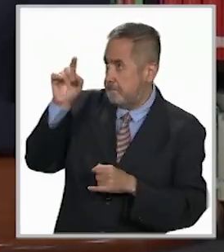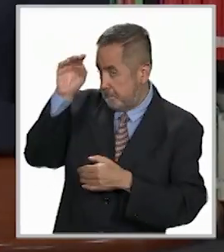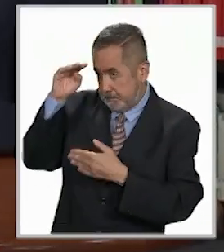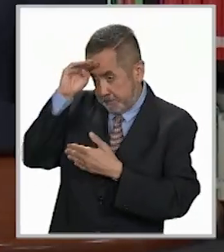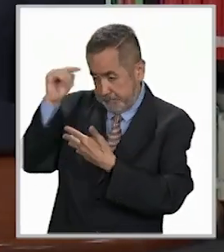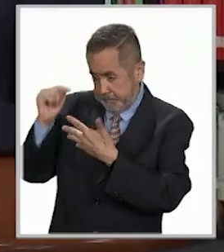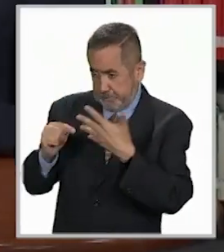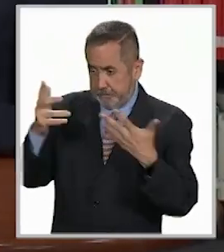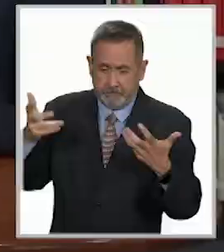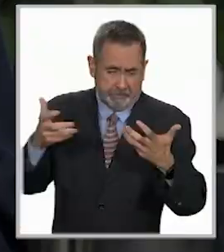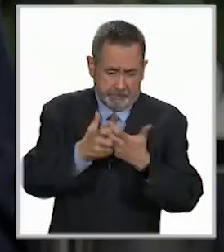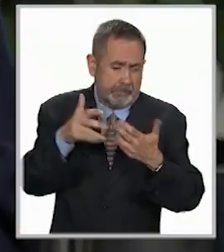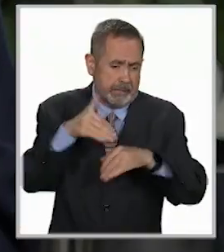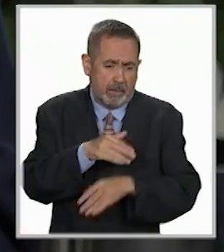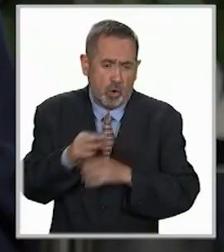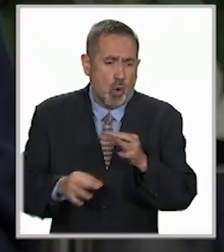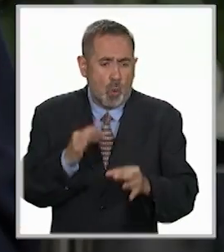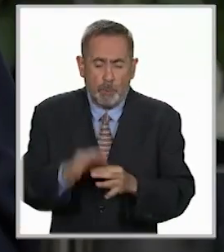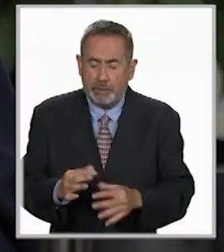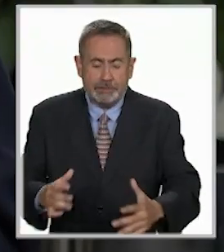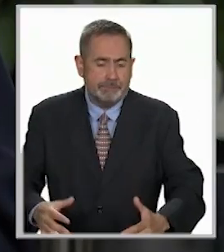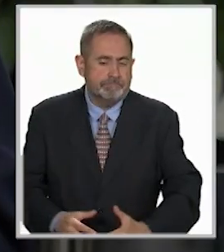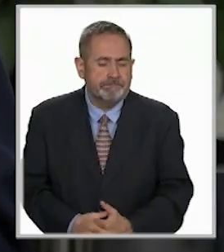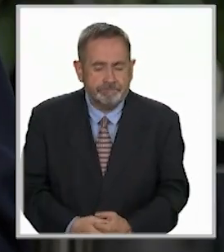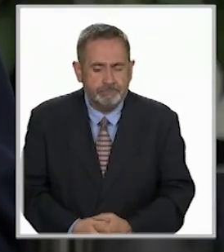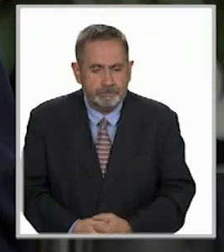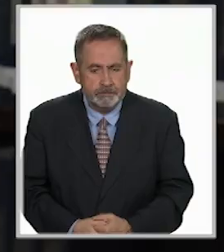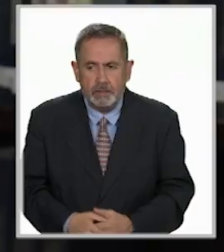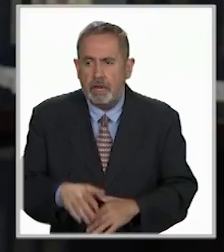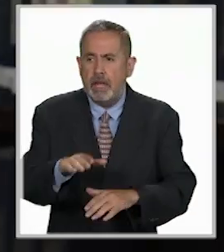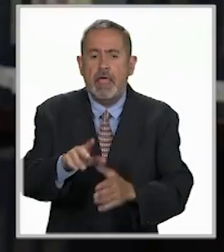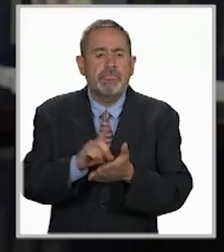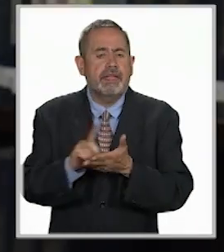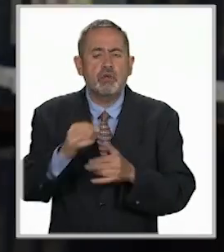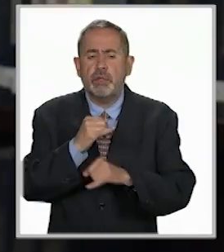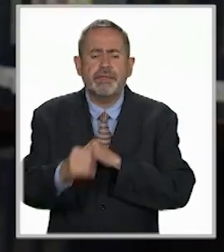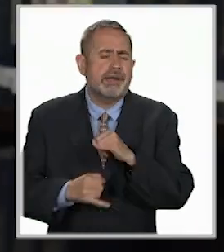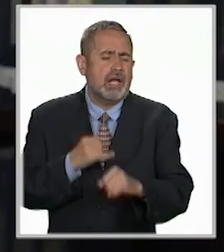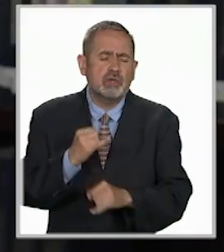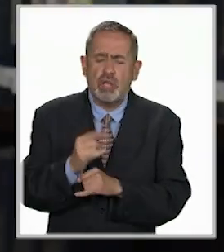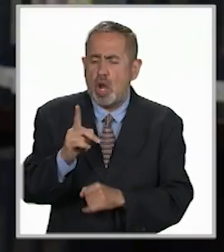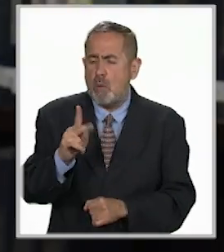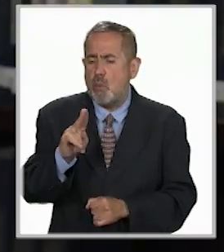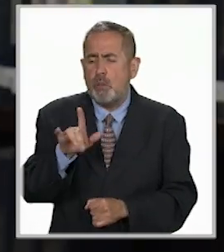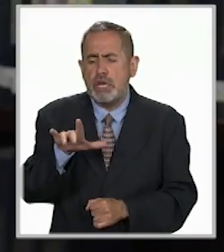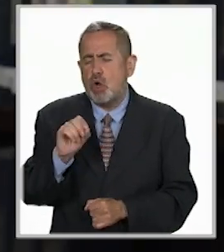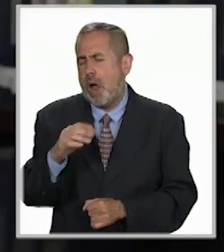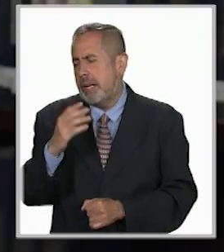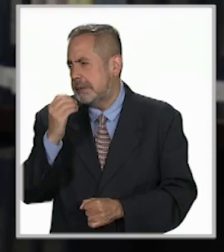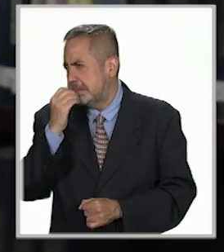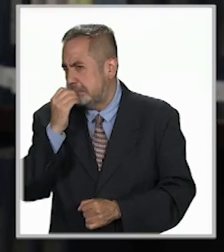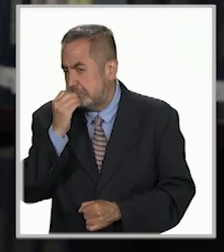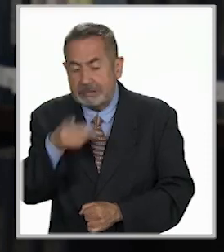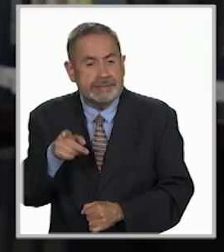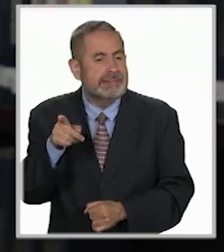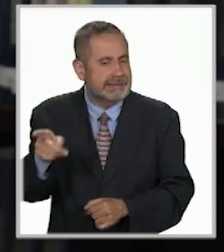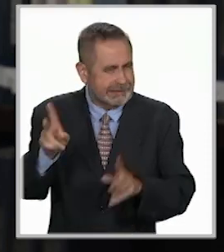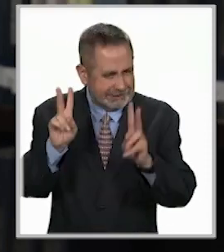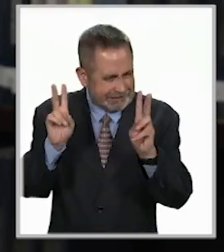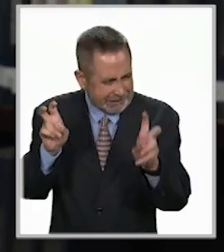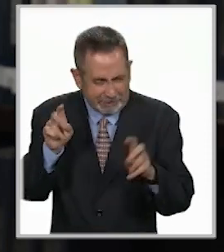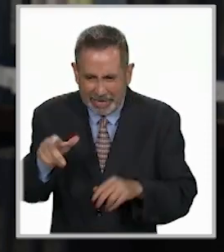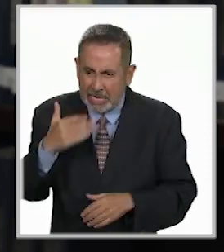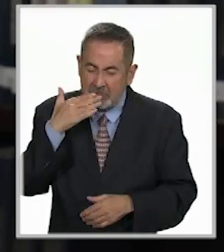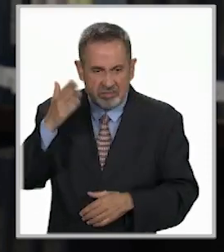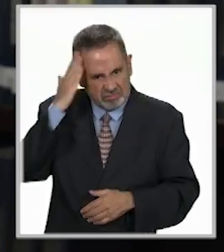que constituyen obligaciones para el Estado mexicano. Aline, el tema del derecho internacional público ha sido y seguirá siendo uno